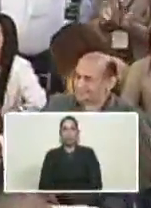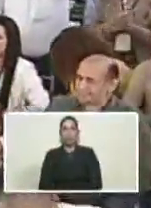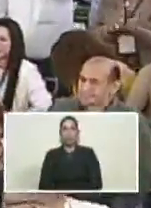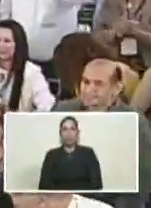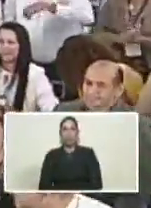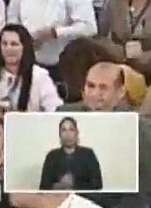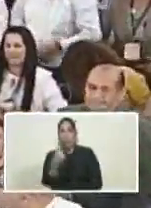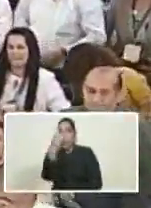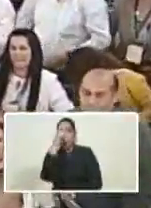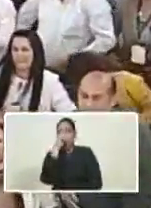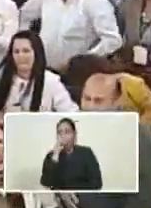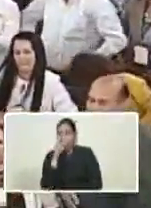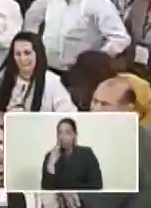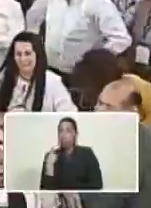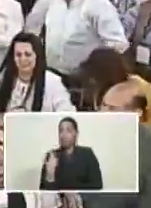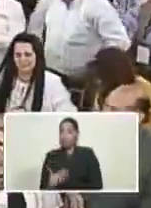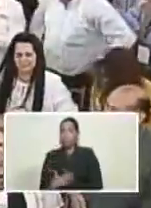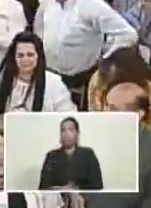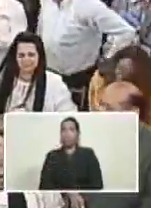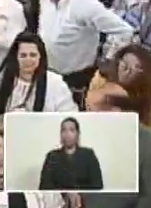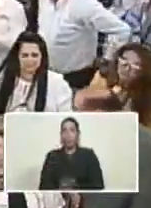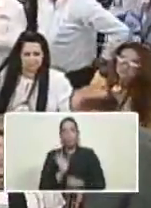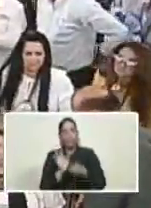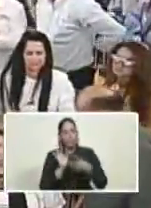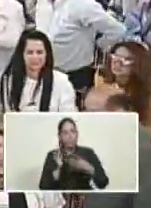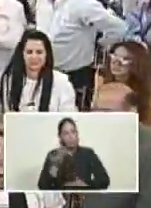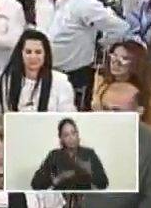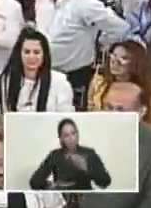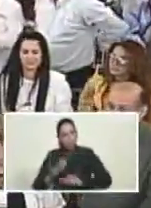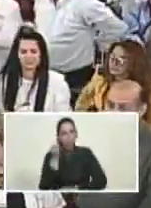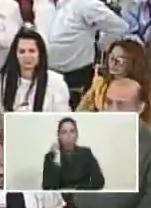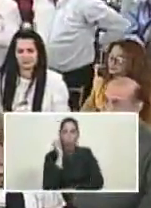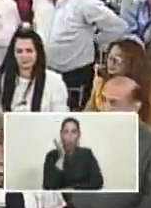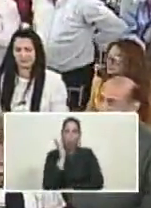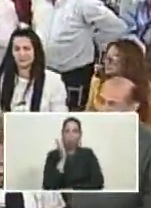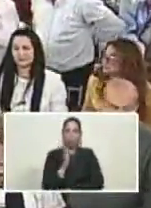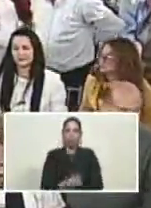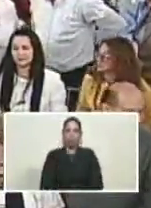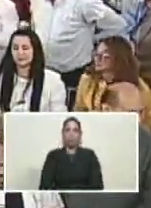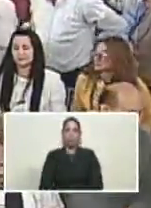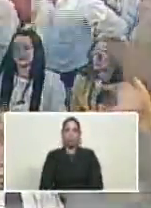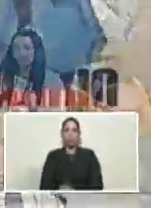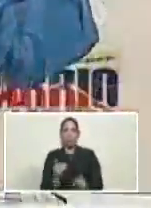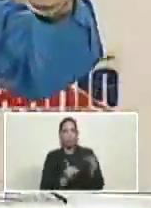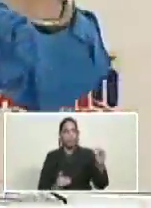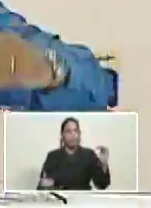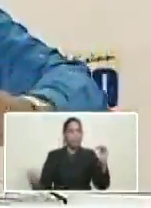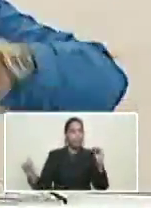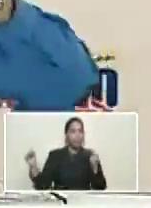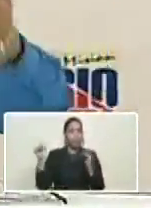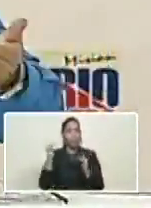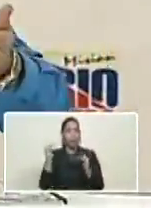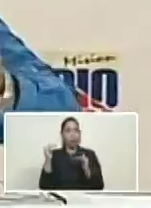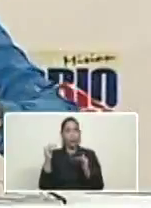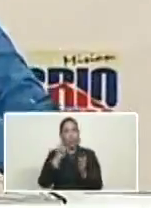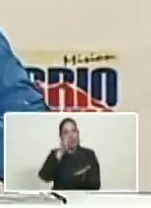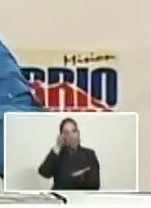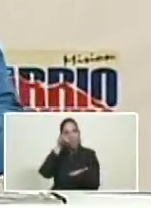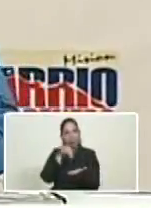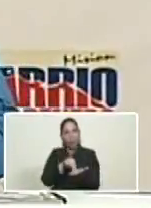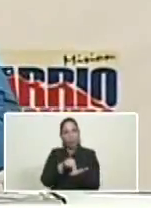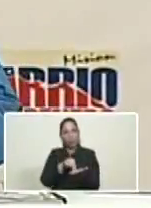Un año vamos a funcionar en Congreso con el alto mando nacional,